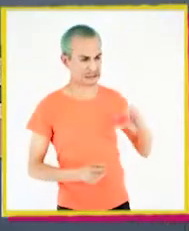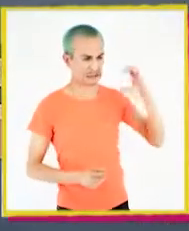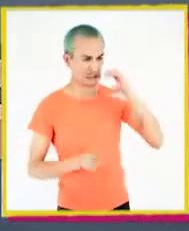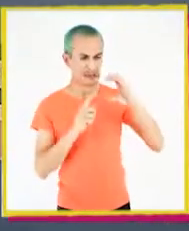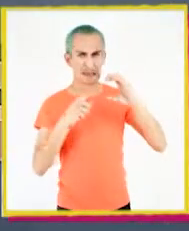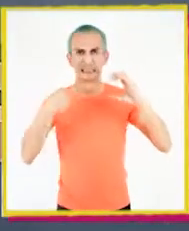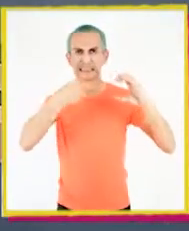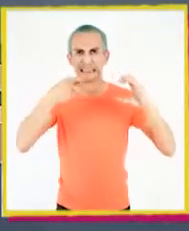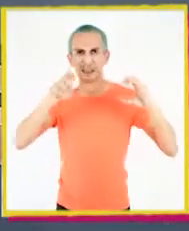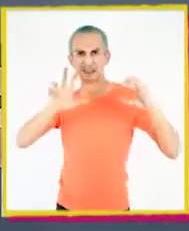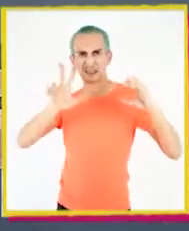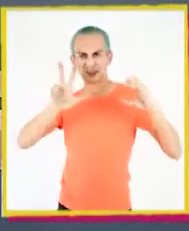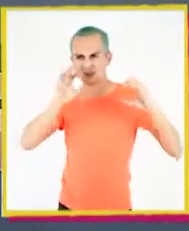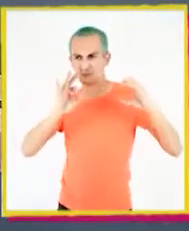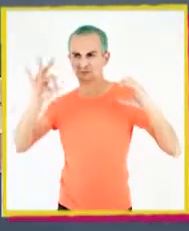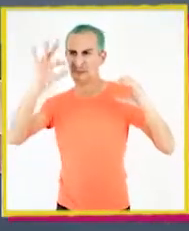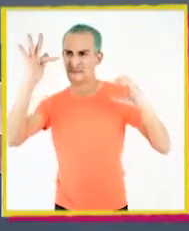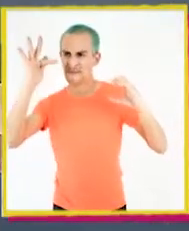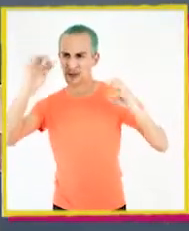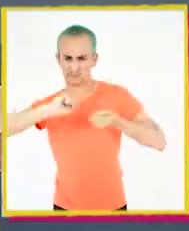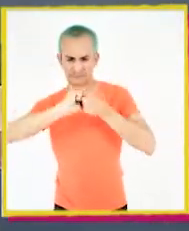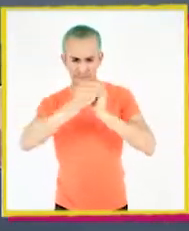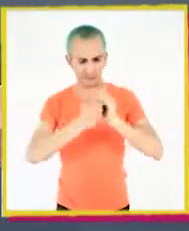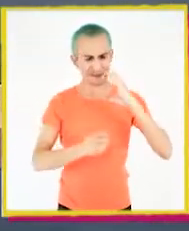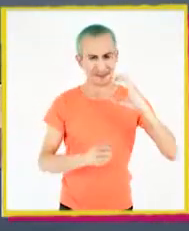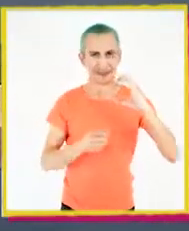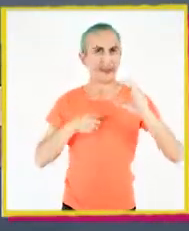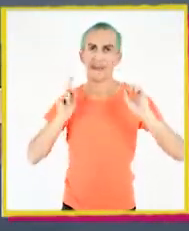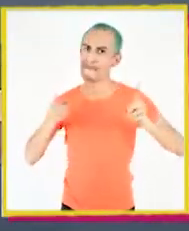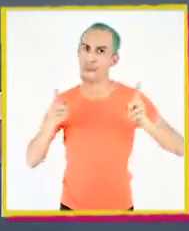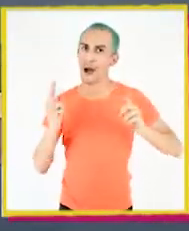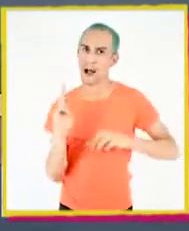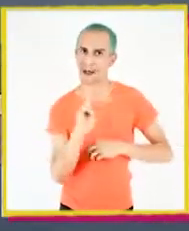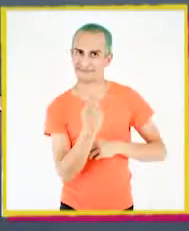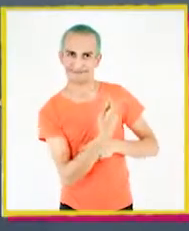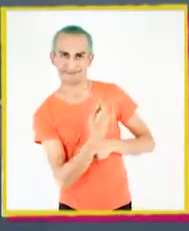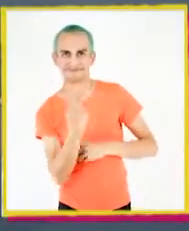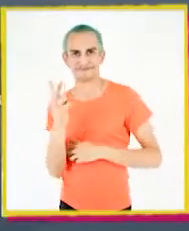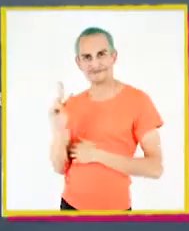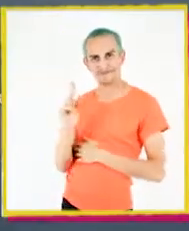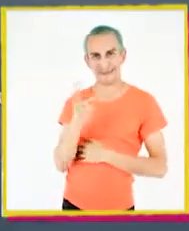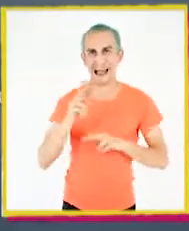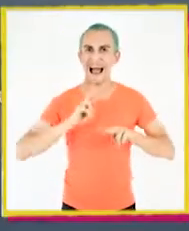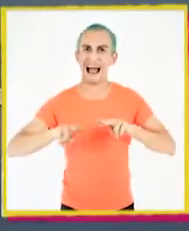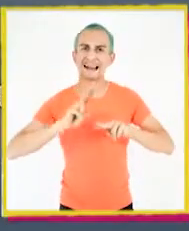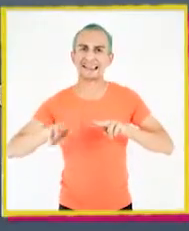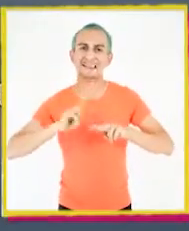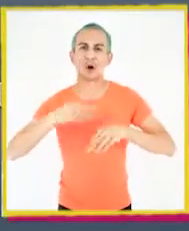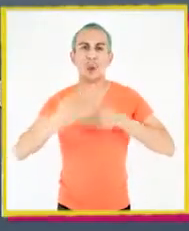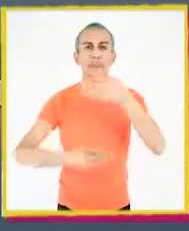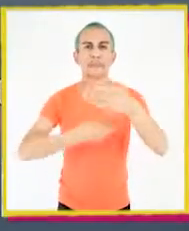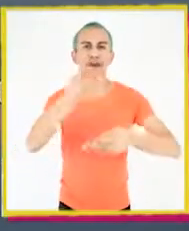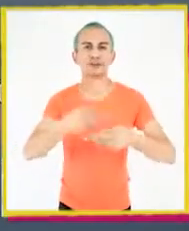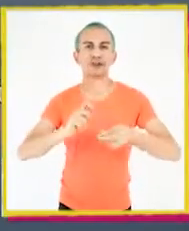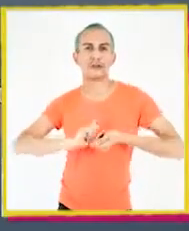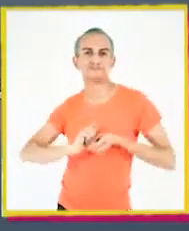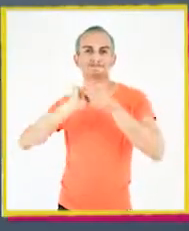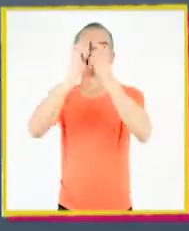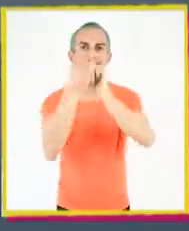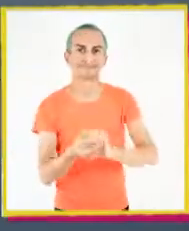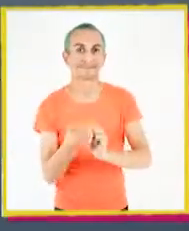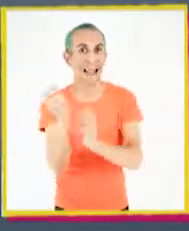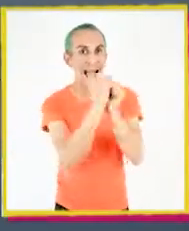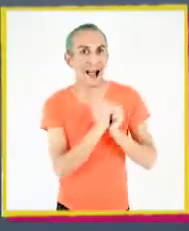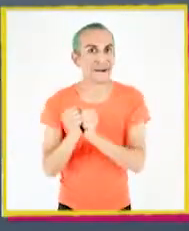Celsius es 158 grados Fahrenheit, debemos pasar de una escala a la otra. Debemos realizar un proceso de